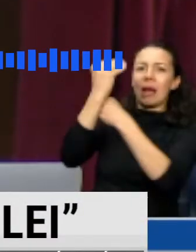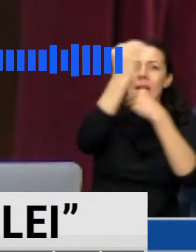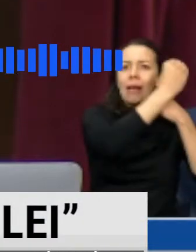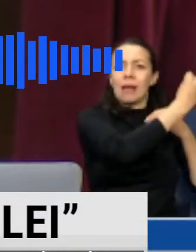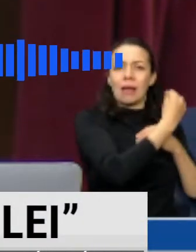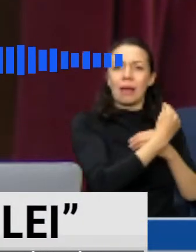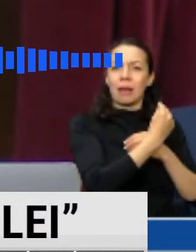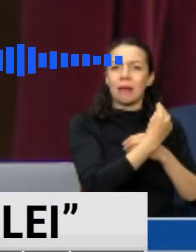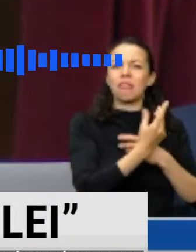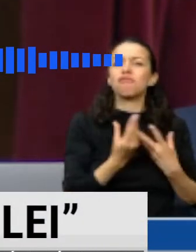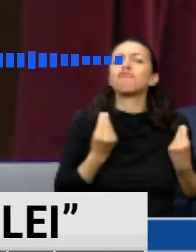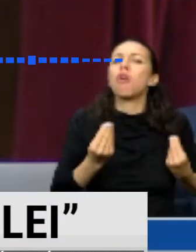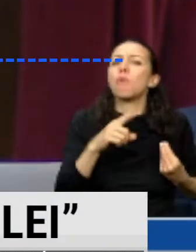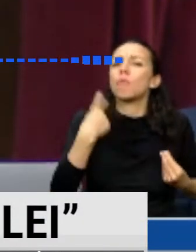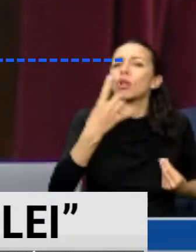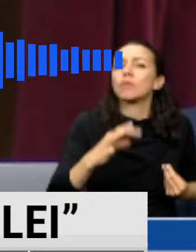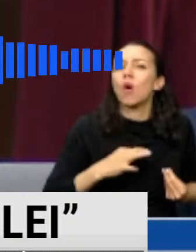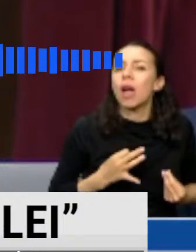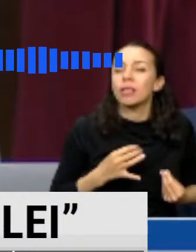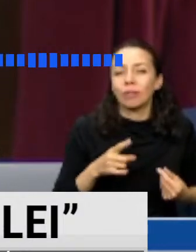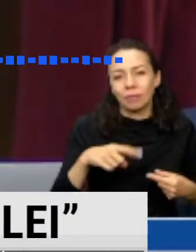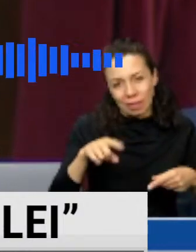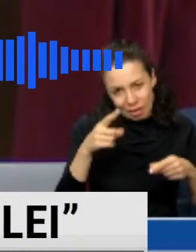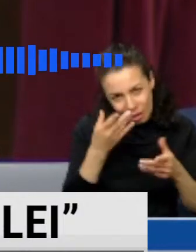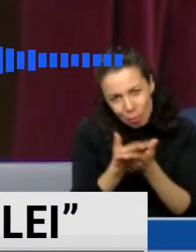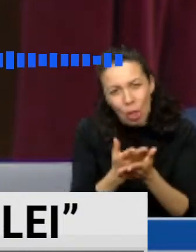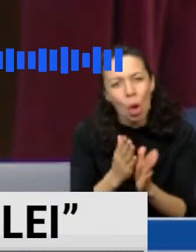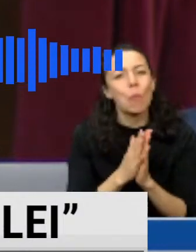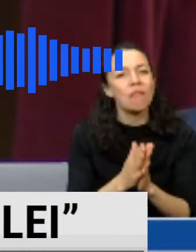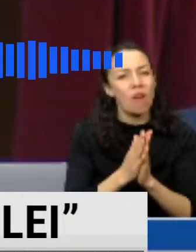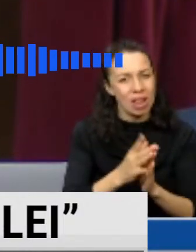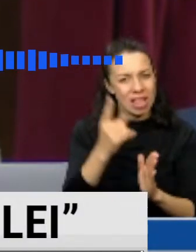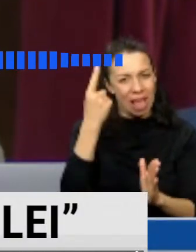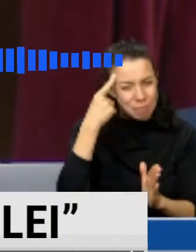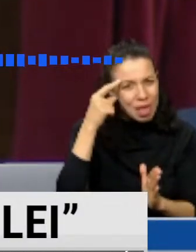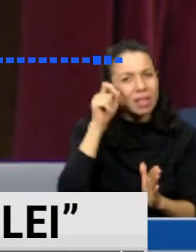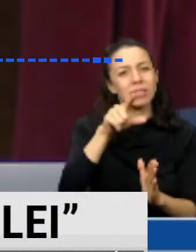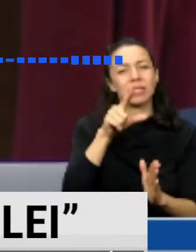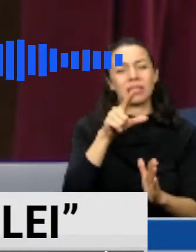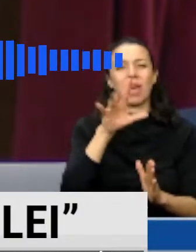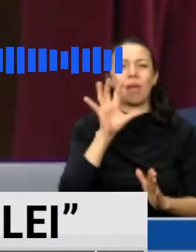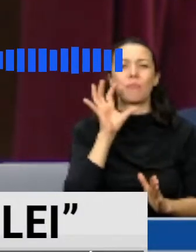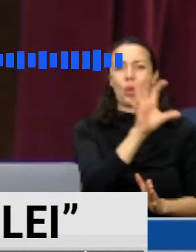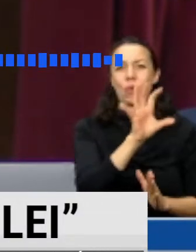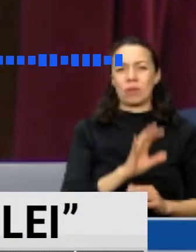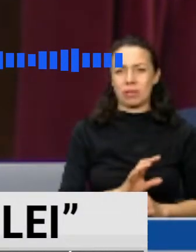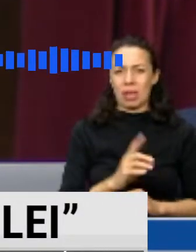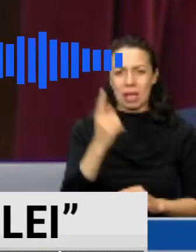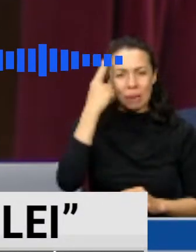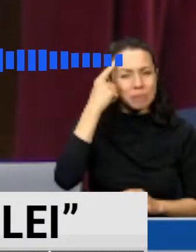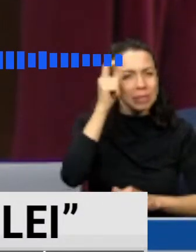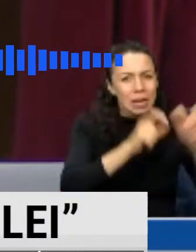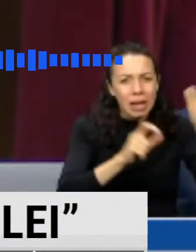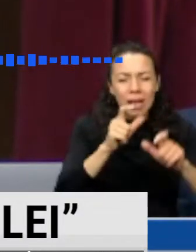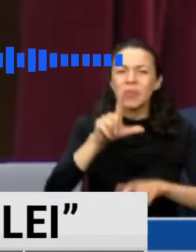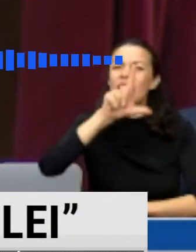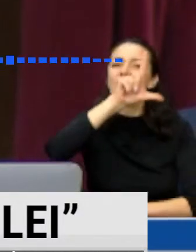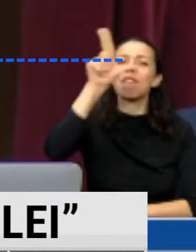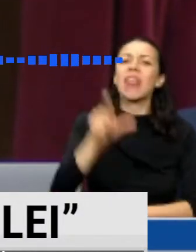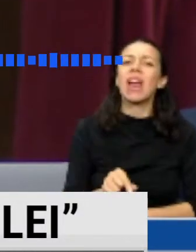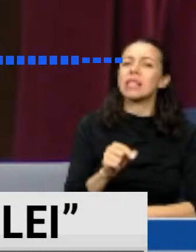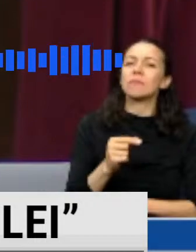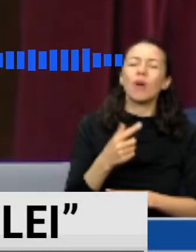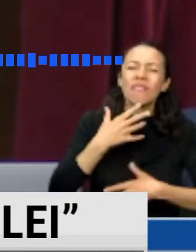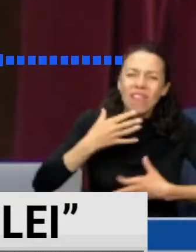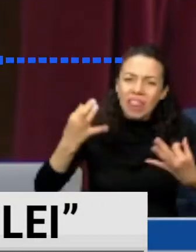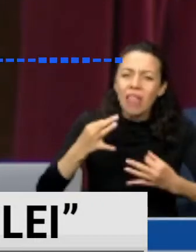que representan a esos gobernadores son los que participaron, los que tienen verdadero poder, y son los que en definitiva está el foco de atención